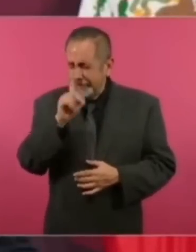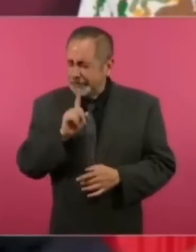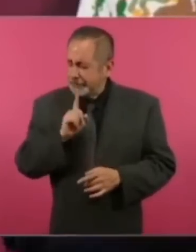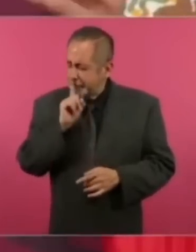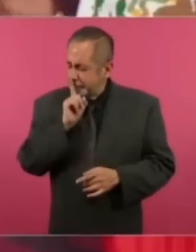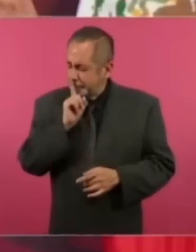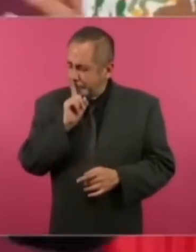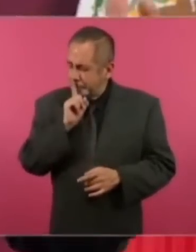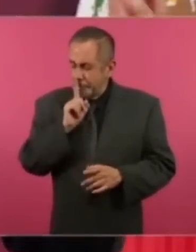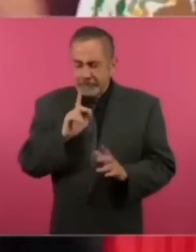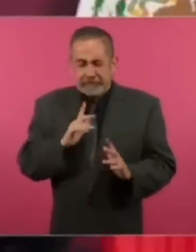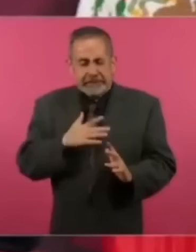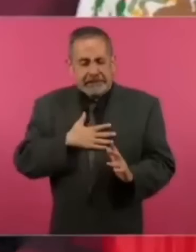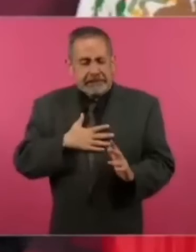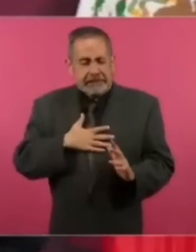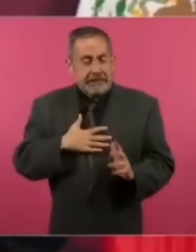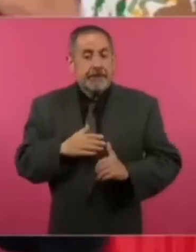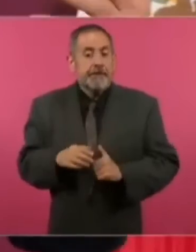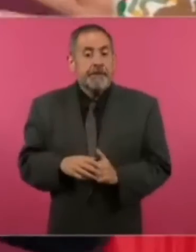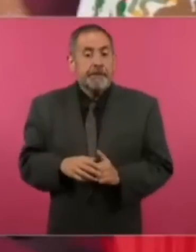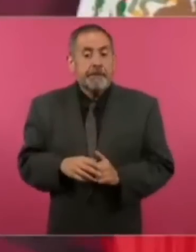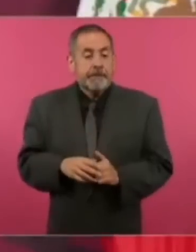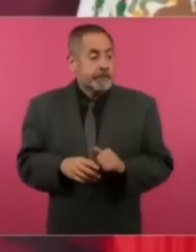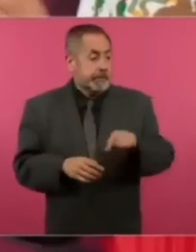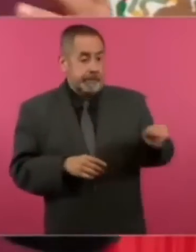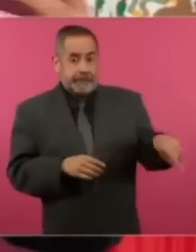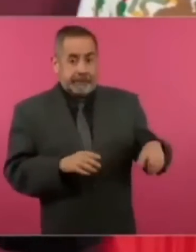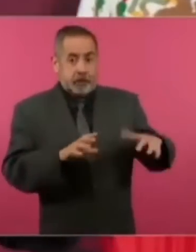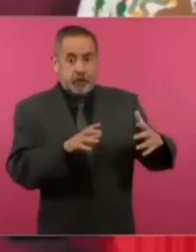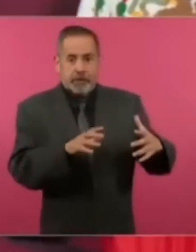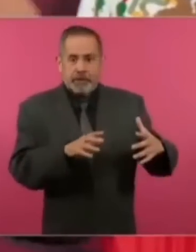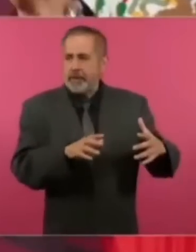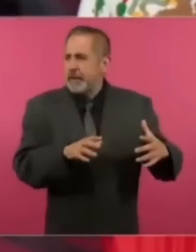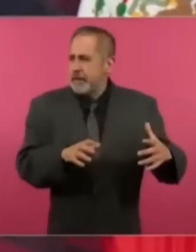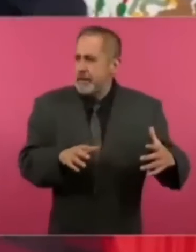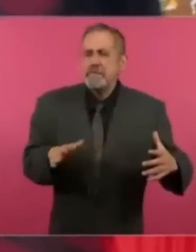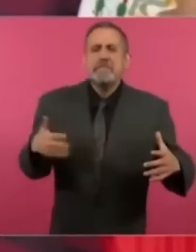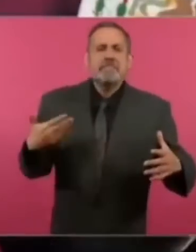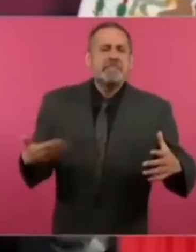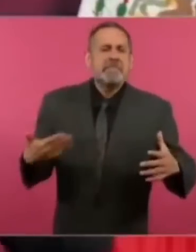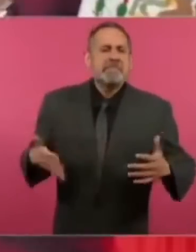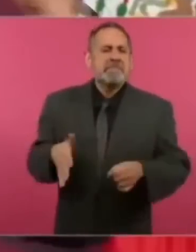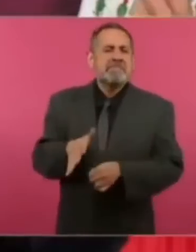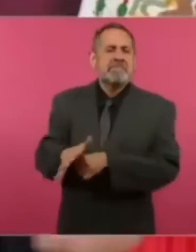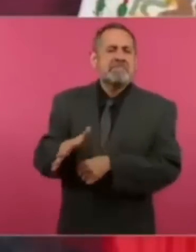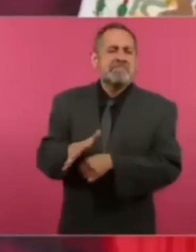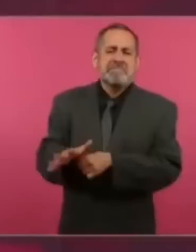y piensan los que asaltaron el gobierno de que ya,